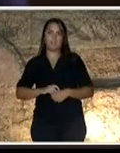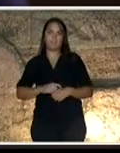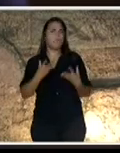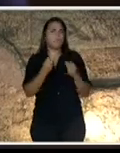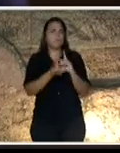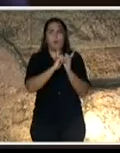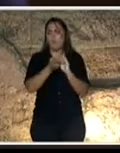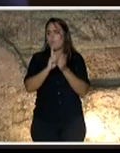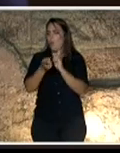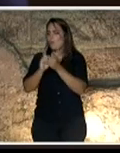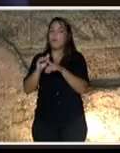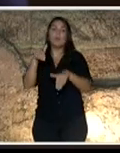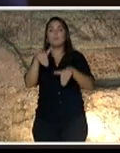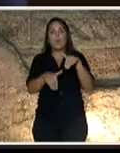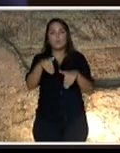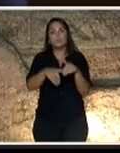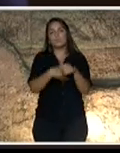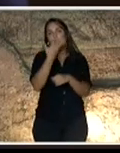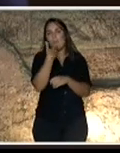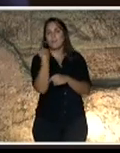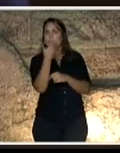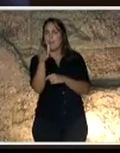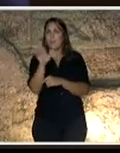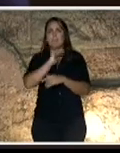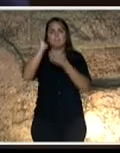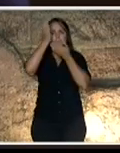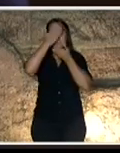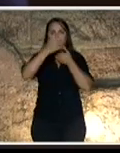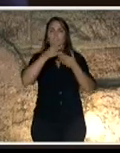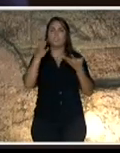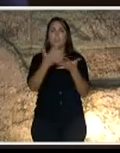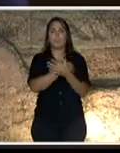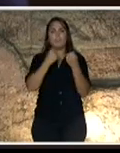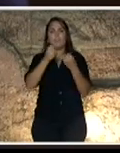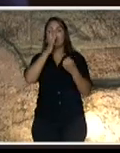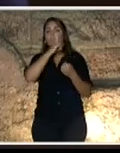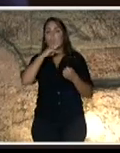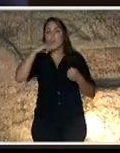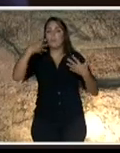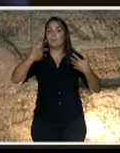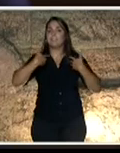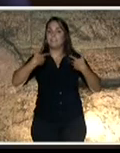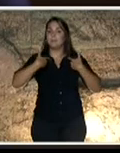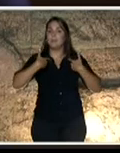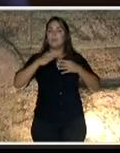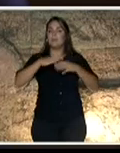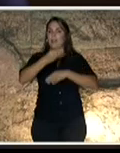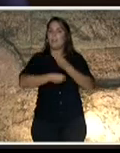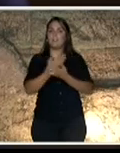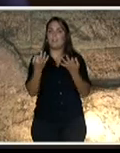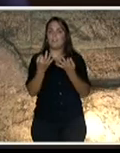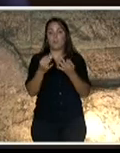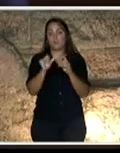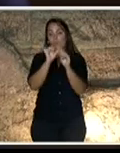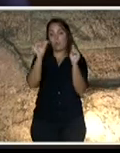cambios repentinos de votos, de colores, de banderas, de terrorismo fortalecido por el dolor de las víctimas para obtener de forma